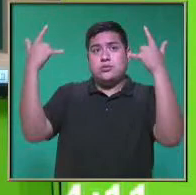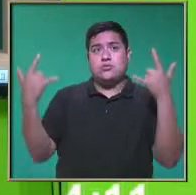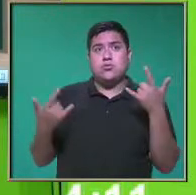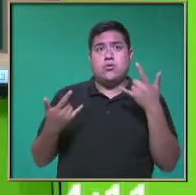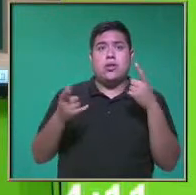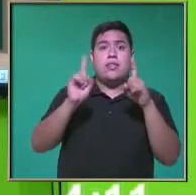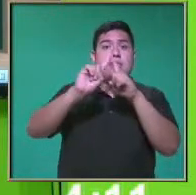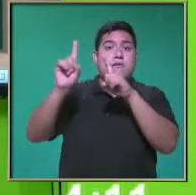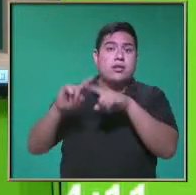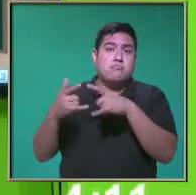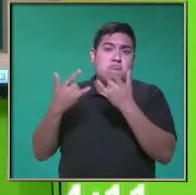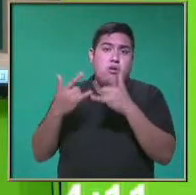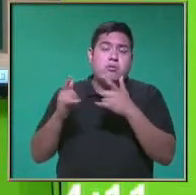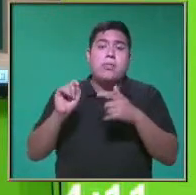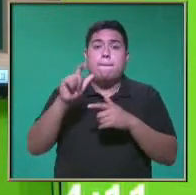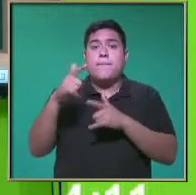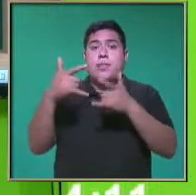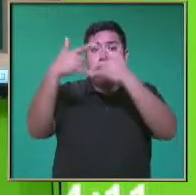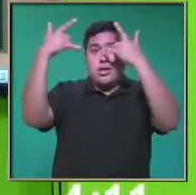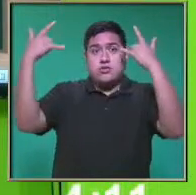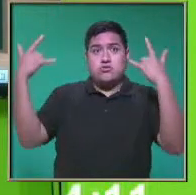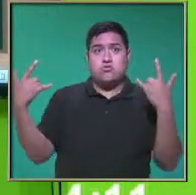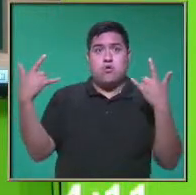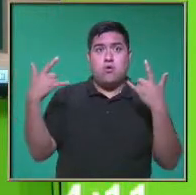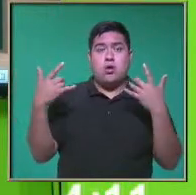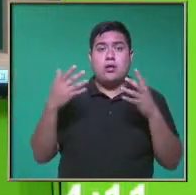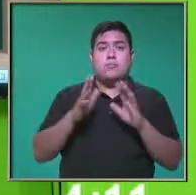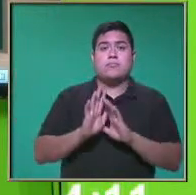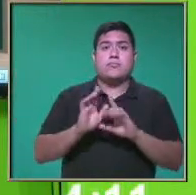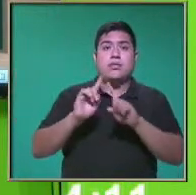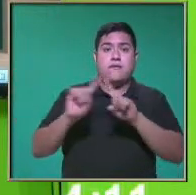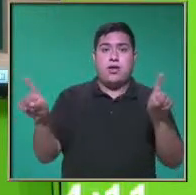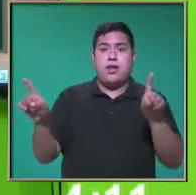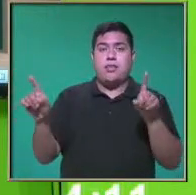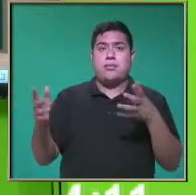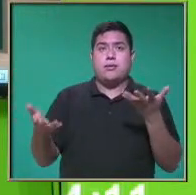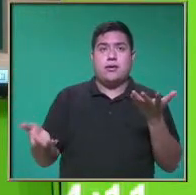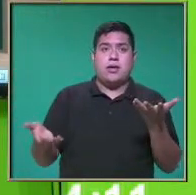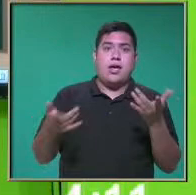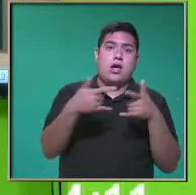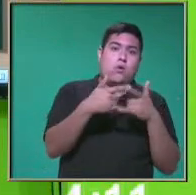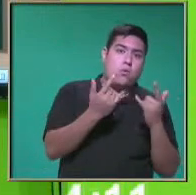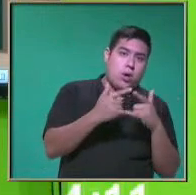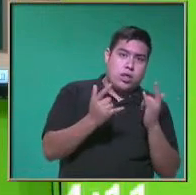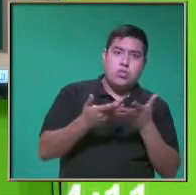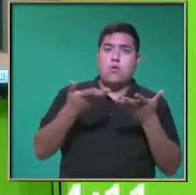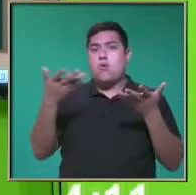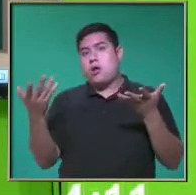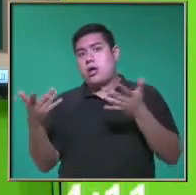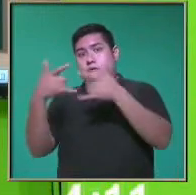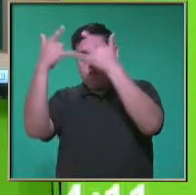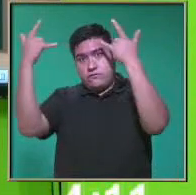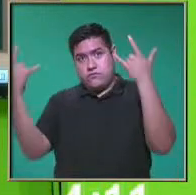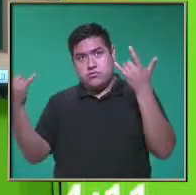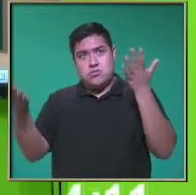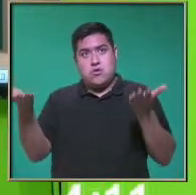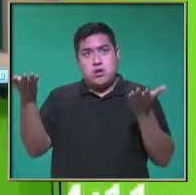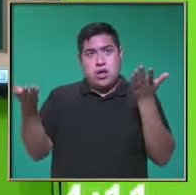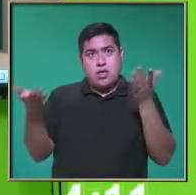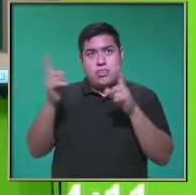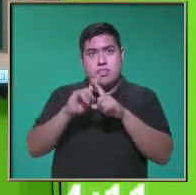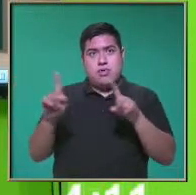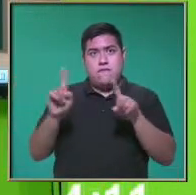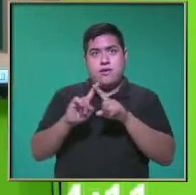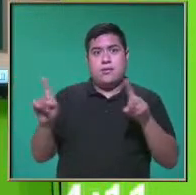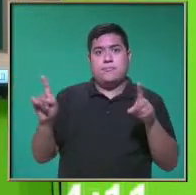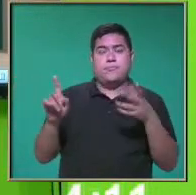diferentes cuentos, pero también de fábulas, que no es lo mismo. En la clase pasada vimos la diferencia, ¿te acuerdas? ¿Recuerdas que mencionamos lo que